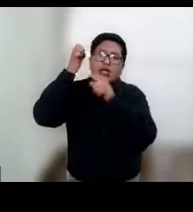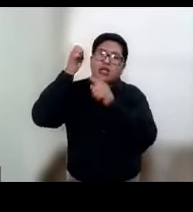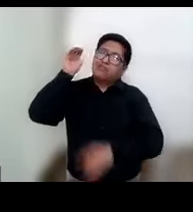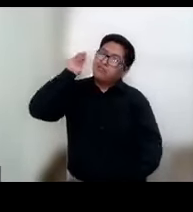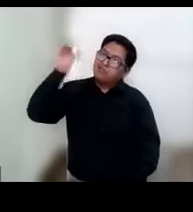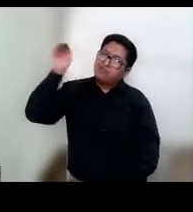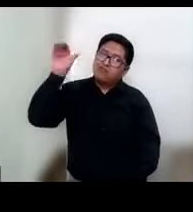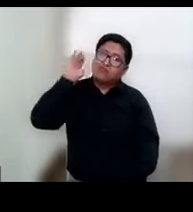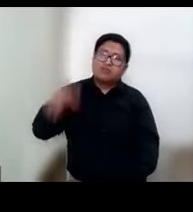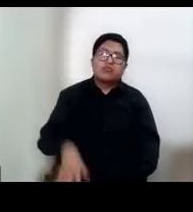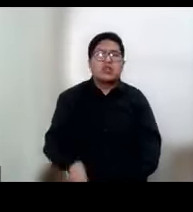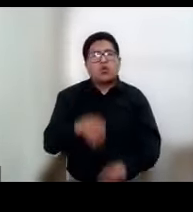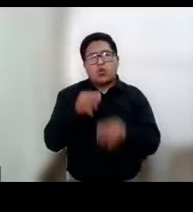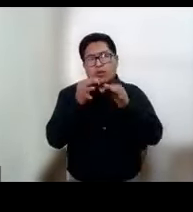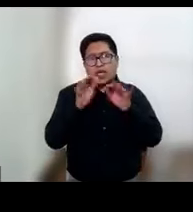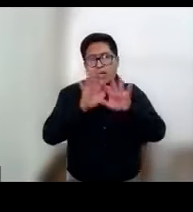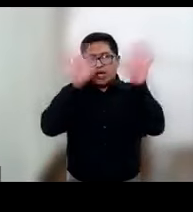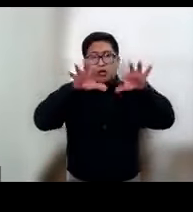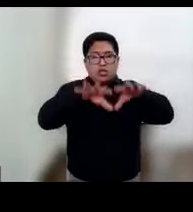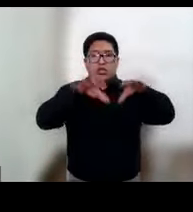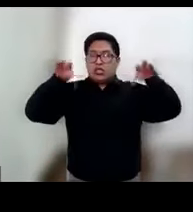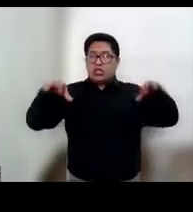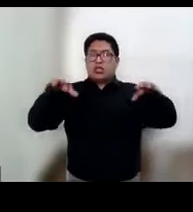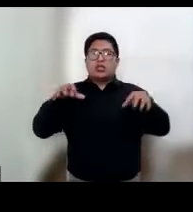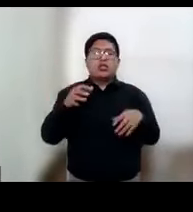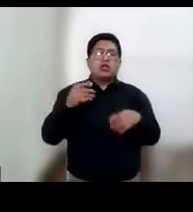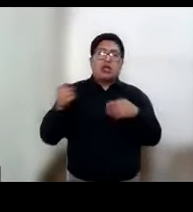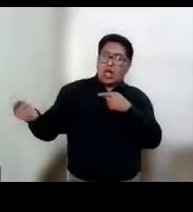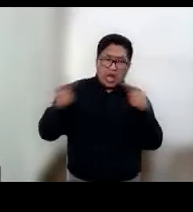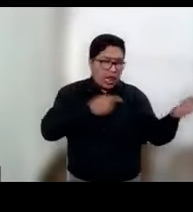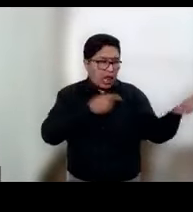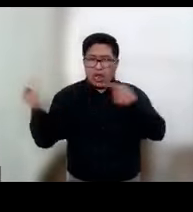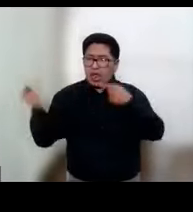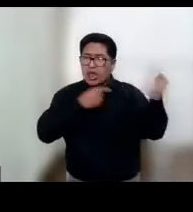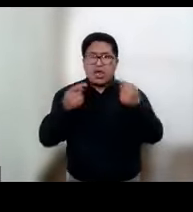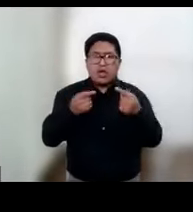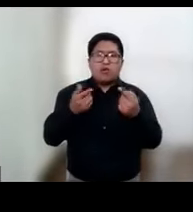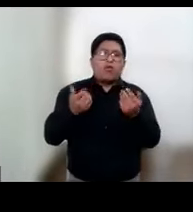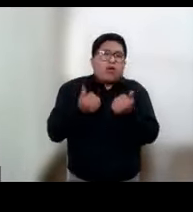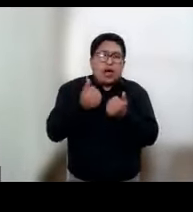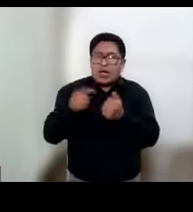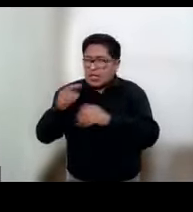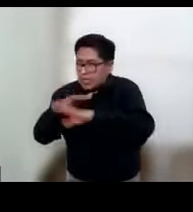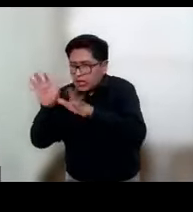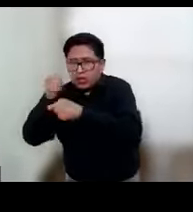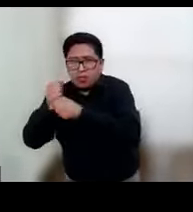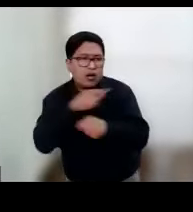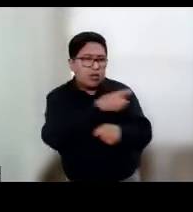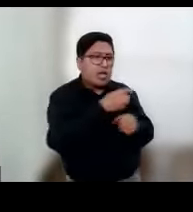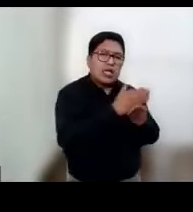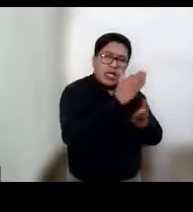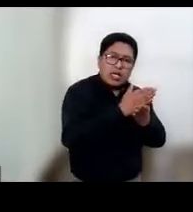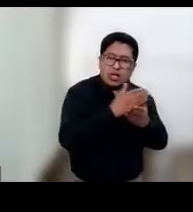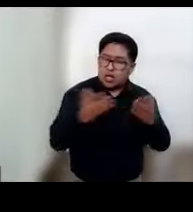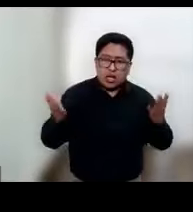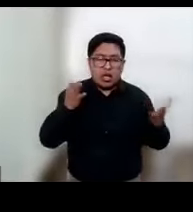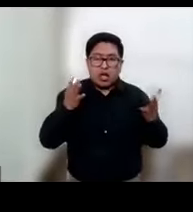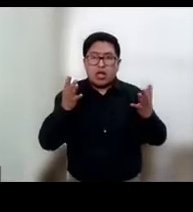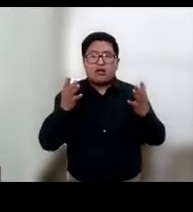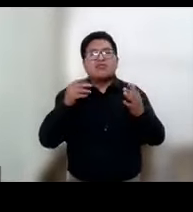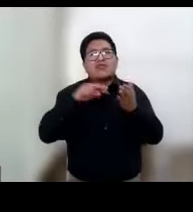animo a separarnos y a no entrar en esta polémica o polarización entre nosotros porque si no perdemos el foco